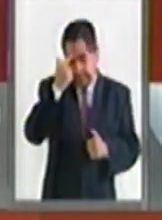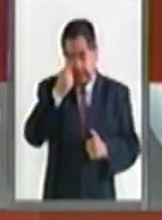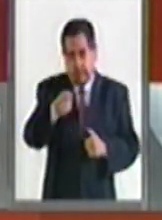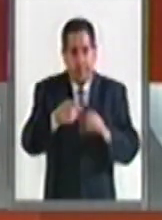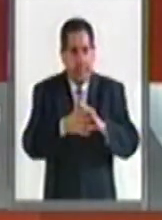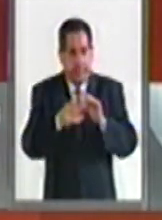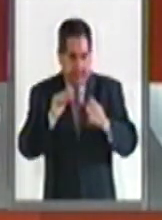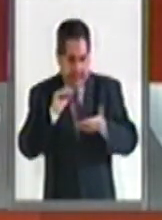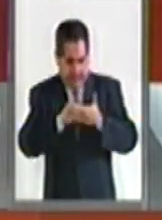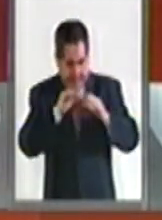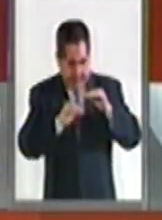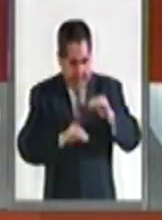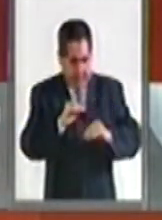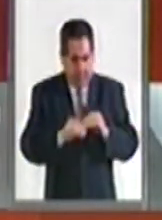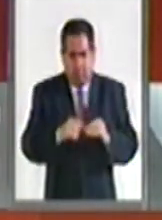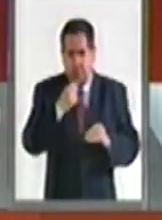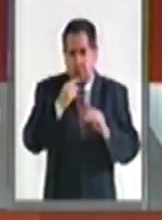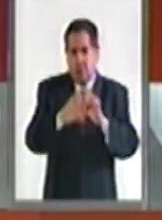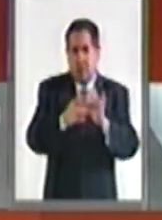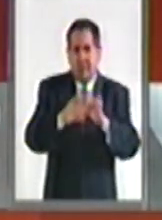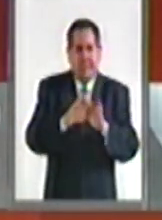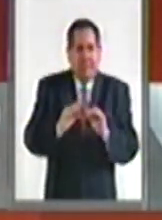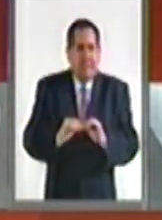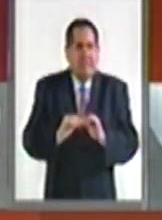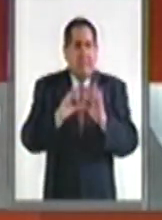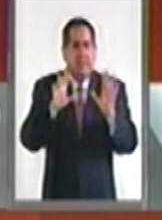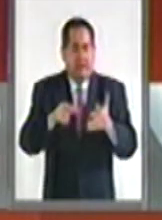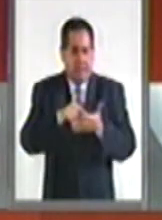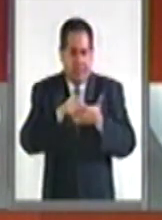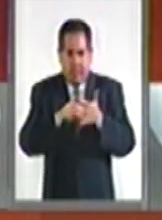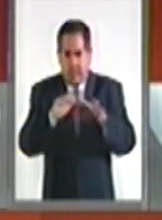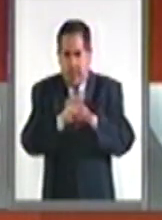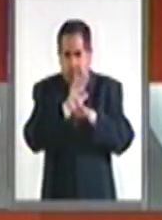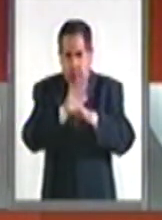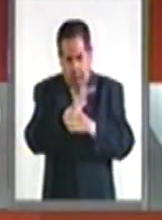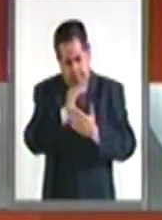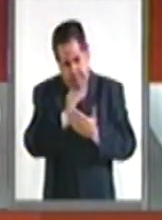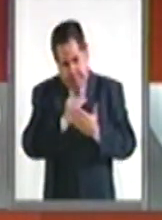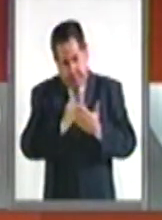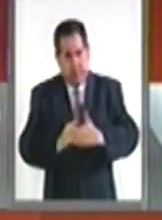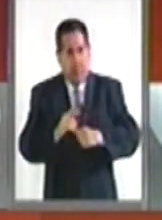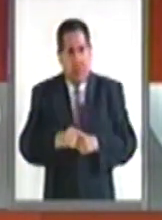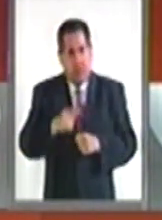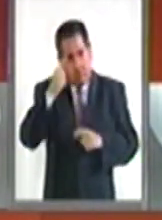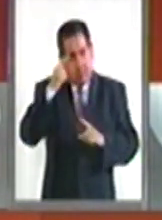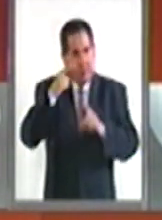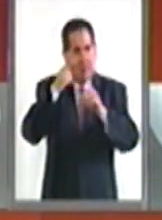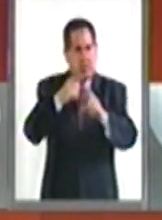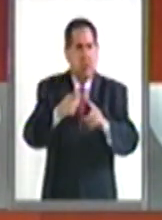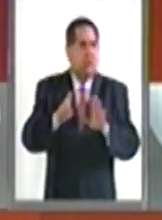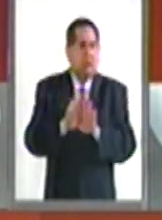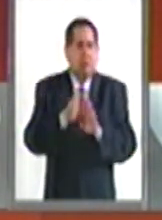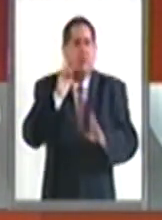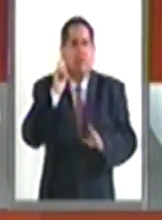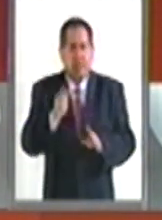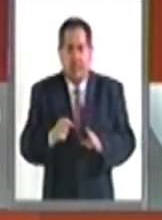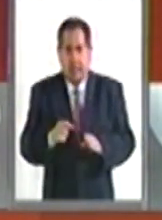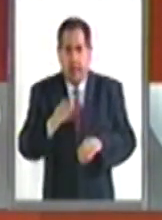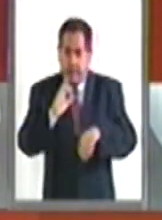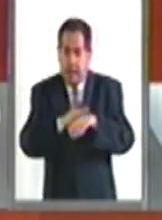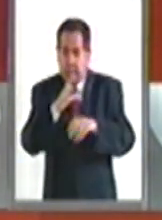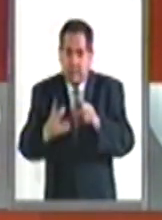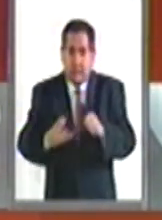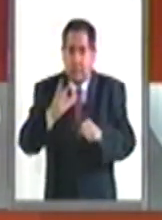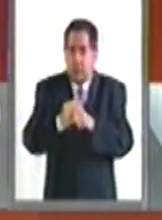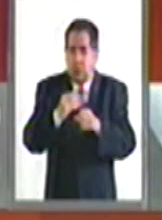institución elaboró, se dice con precisión las implicaciones de esa reforma. El desafío no proviene solamente de la necesidad de incorporar